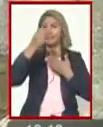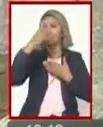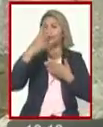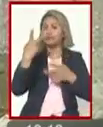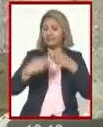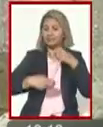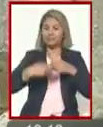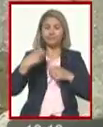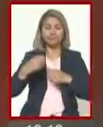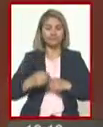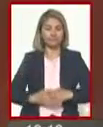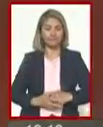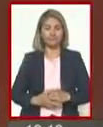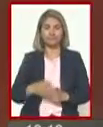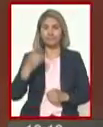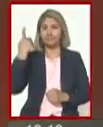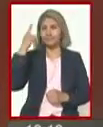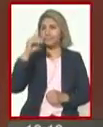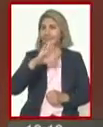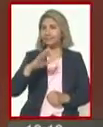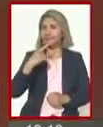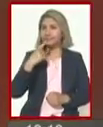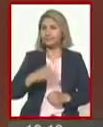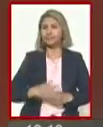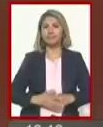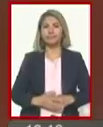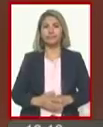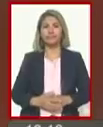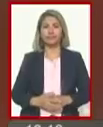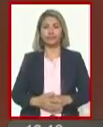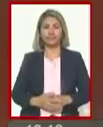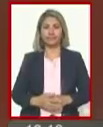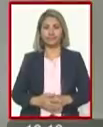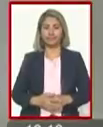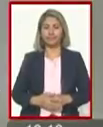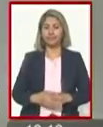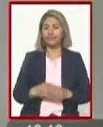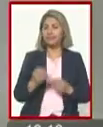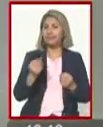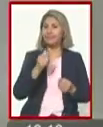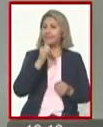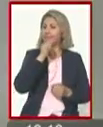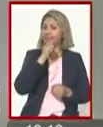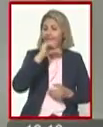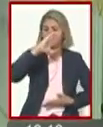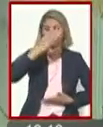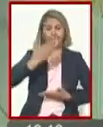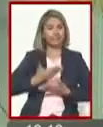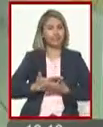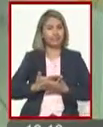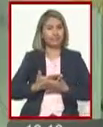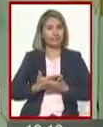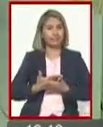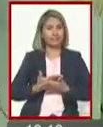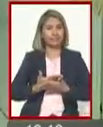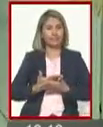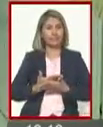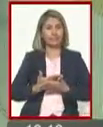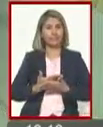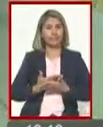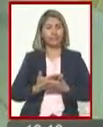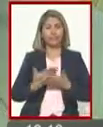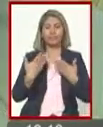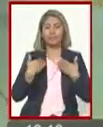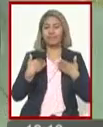tenido complicaciones. Para mí es muy doloroso verlo a mi hijo que haga hemodiálisis a la edad